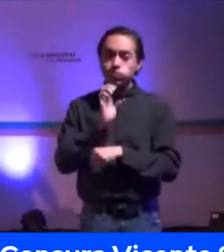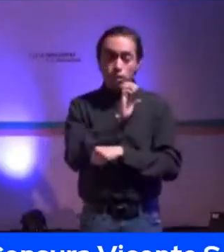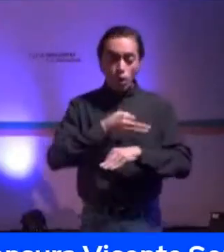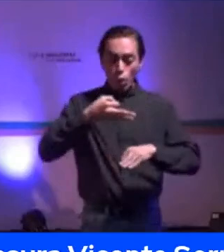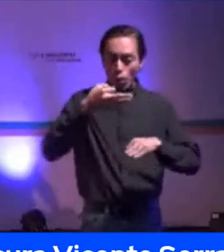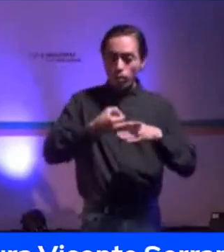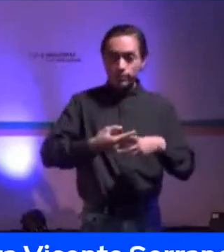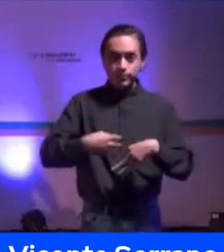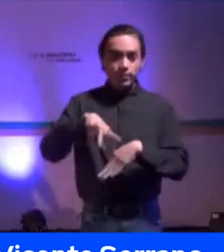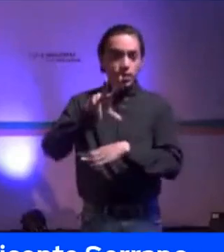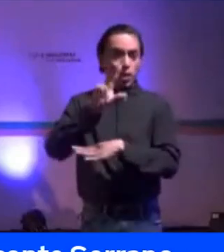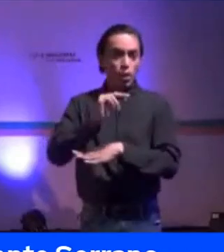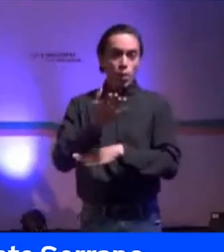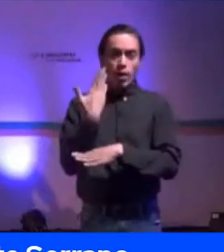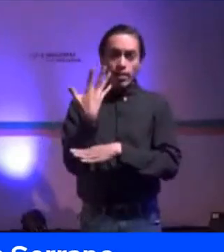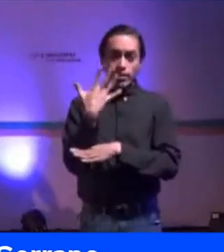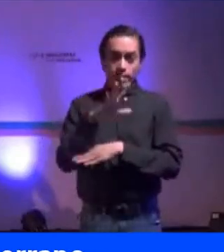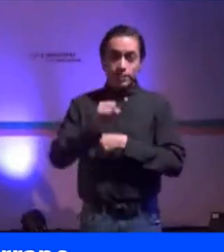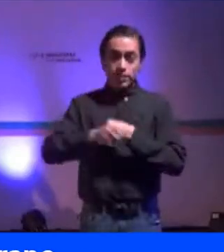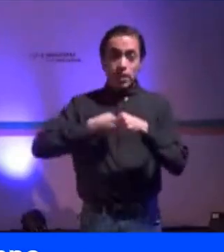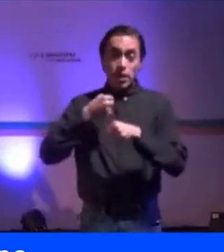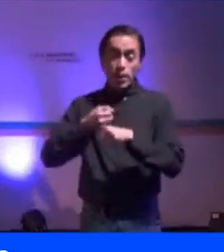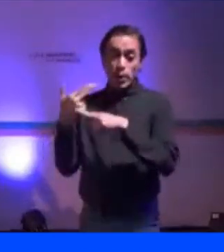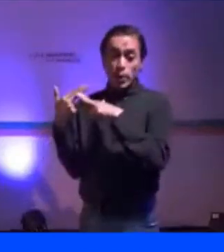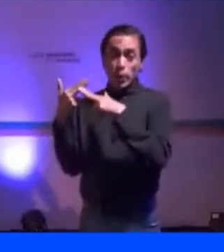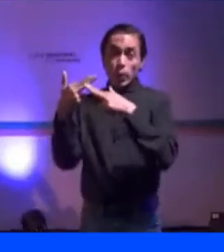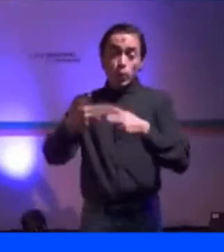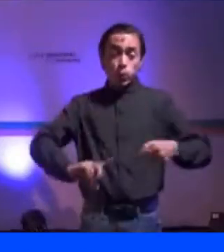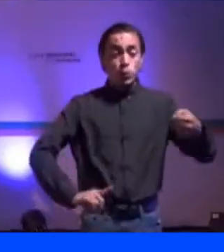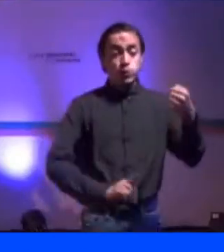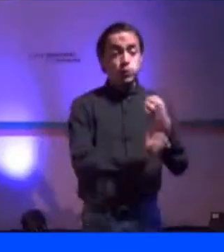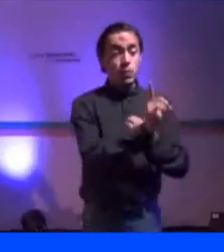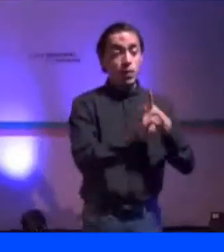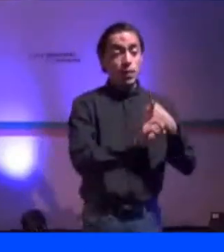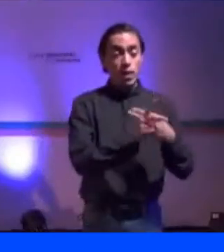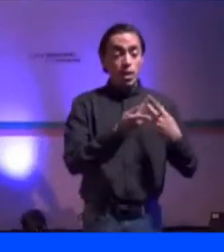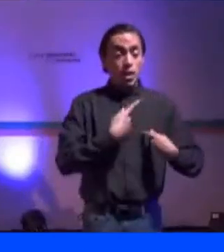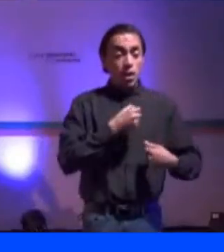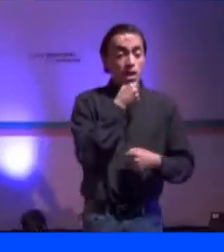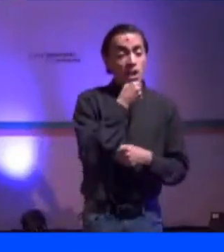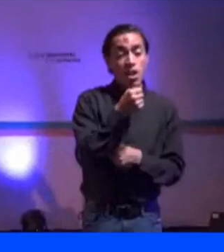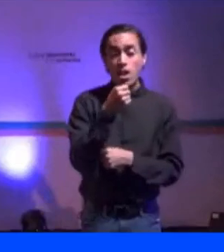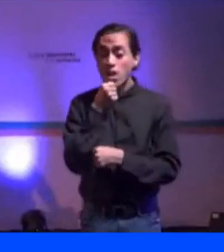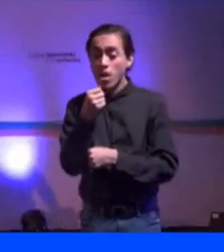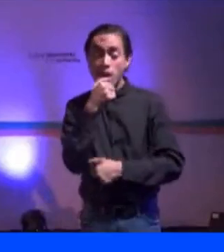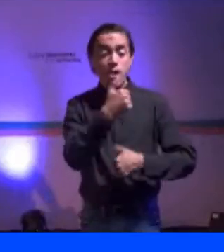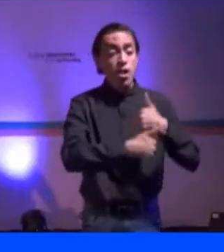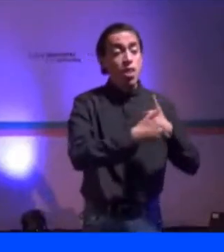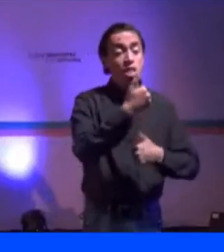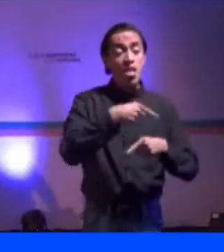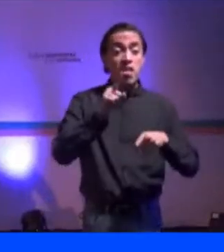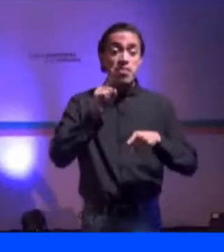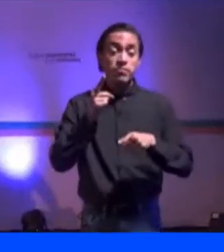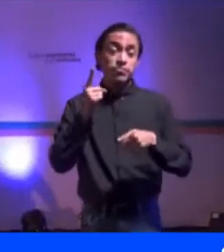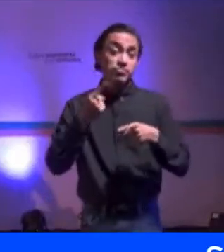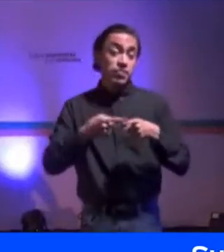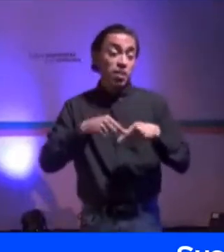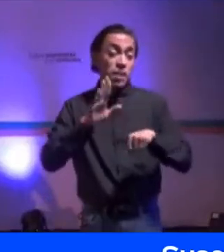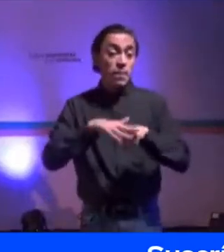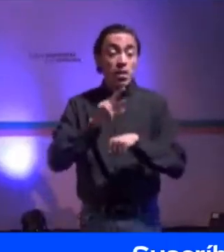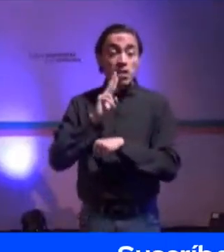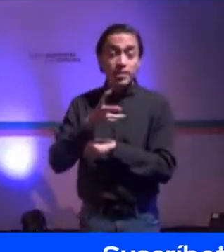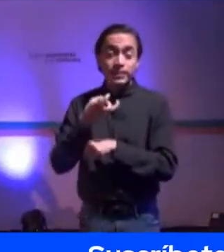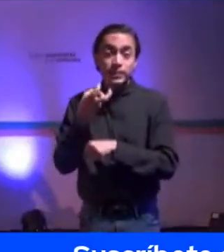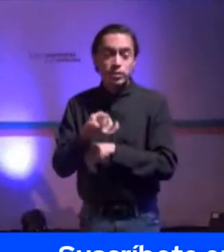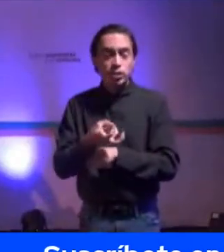ahorita, tiene 10 años, existe un conflicto entre periodistas por ver quién es más periodista que el otro. Entonces, ese